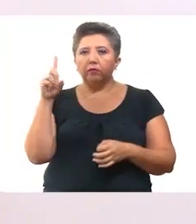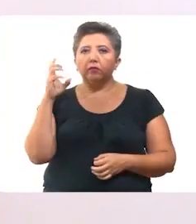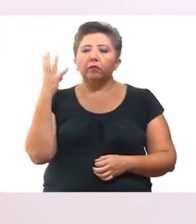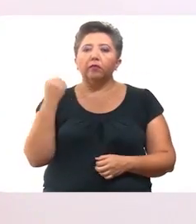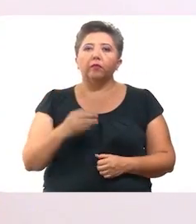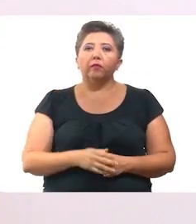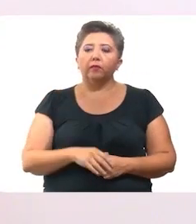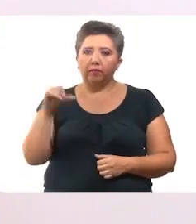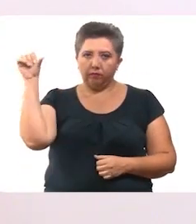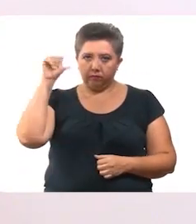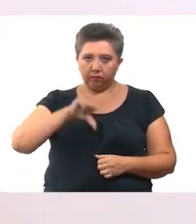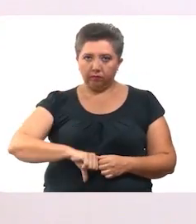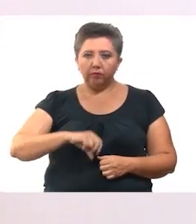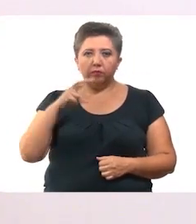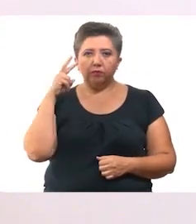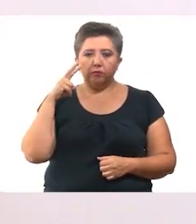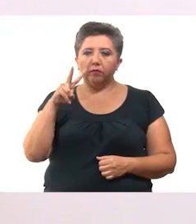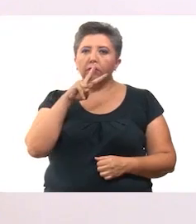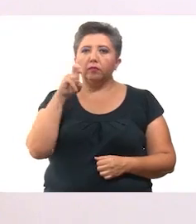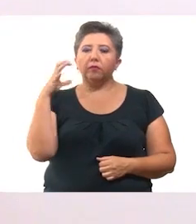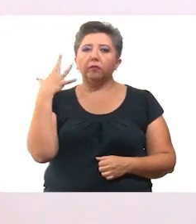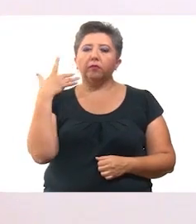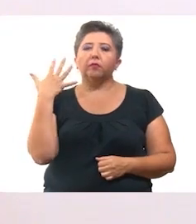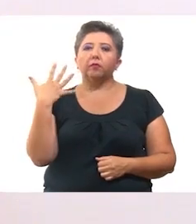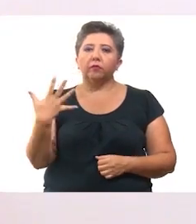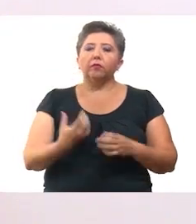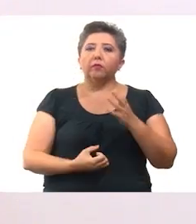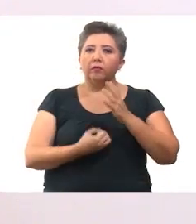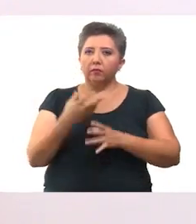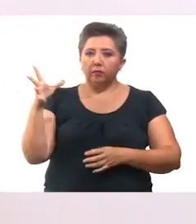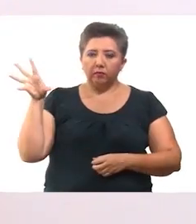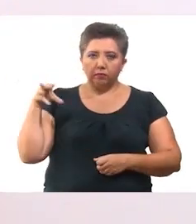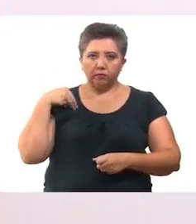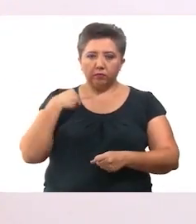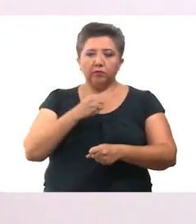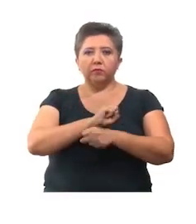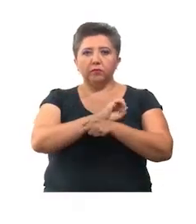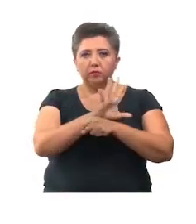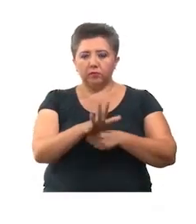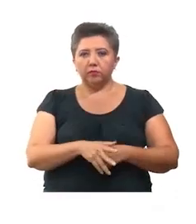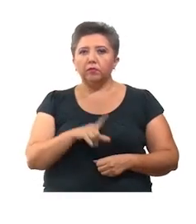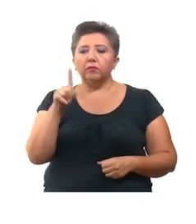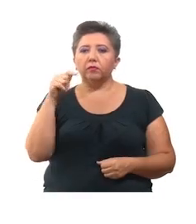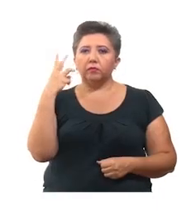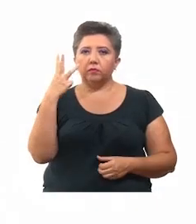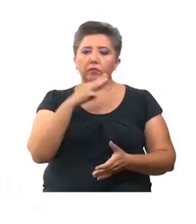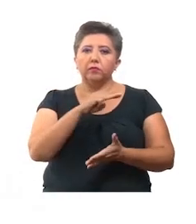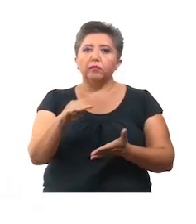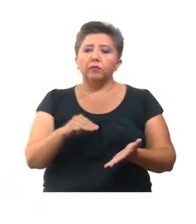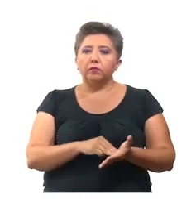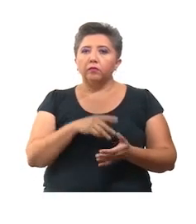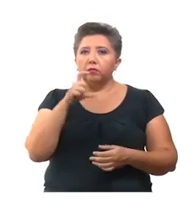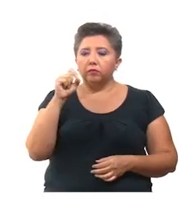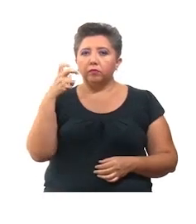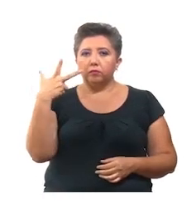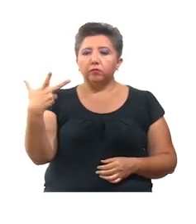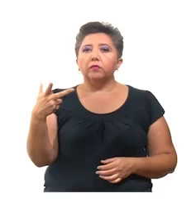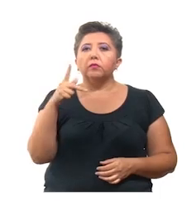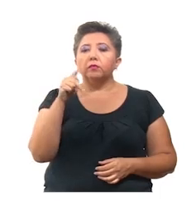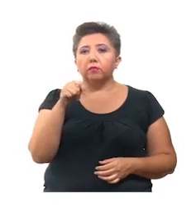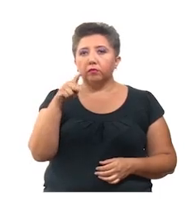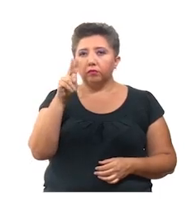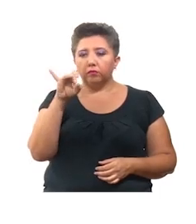50.739. Hoy se detectaron 255 nuevos contagios de coronavirus, 73 en Mérida, 28 en